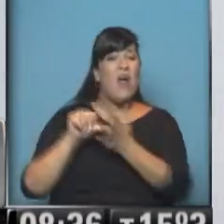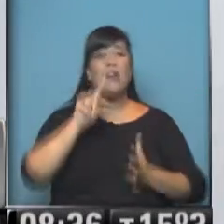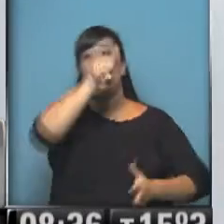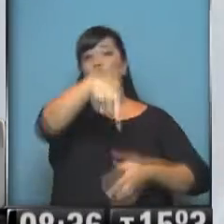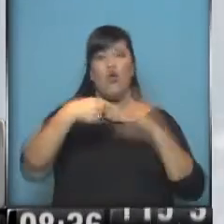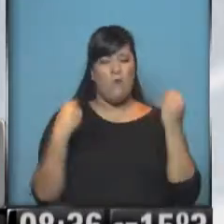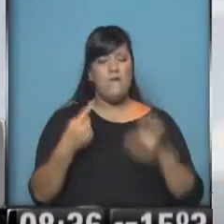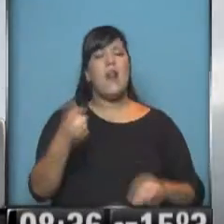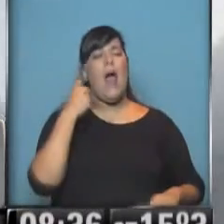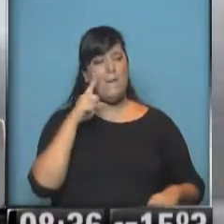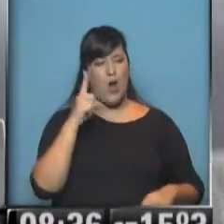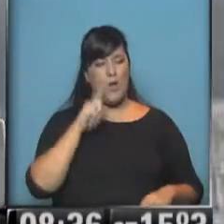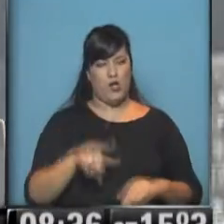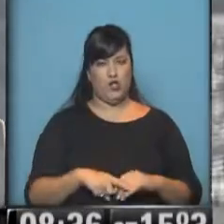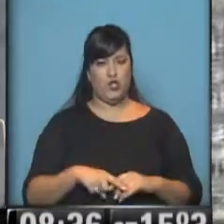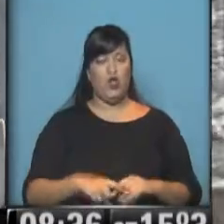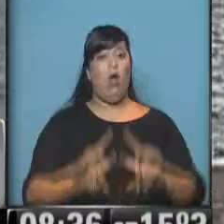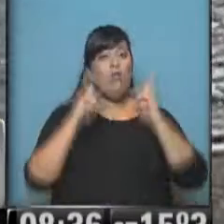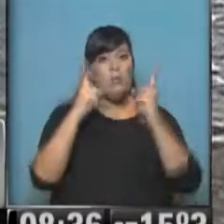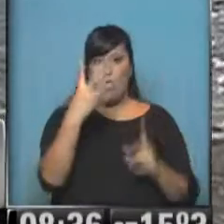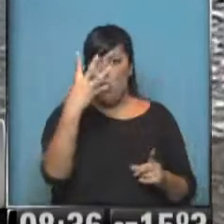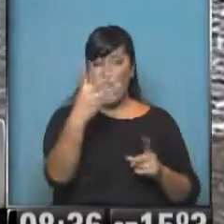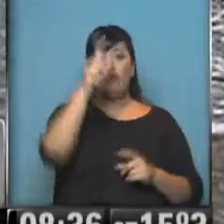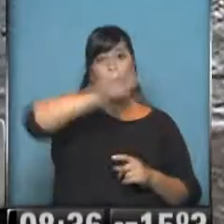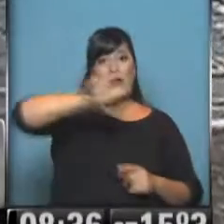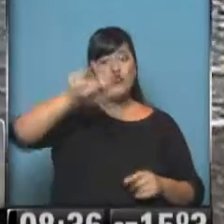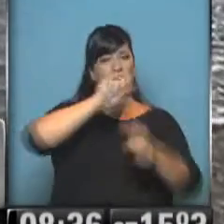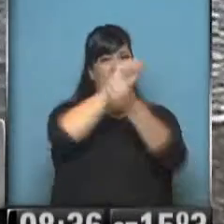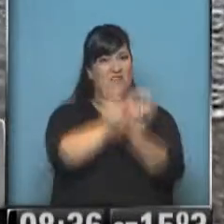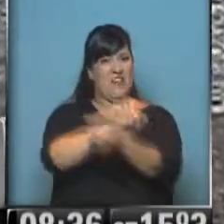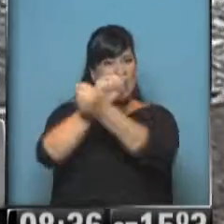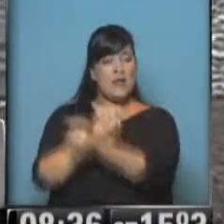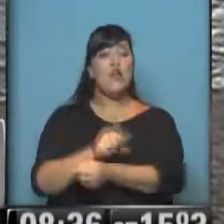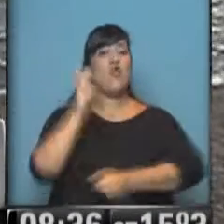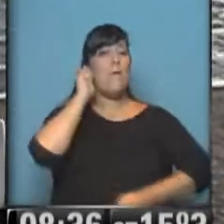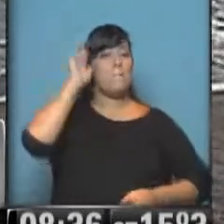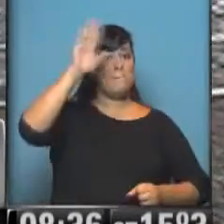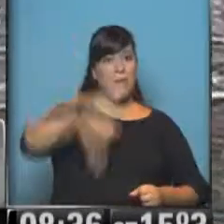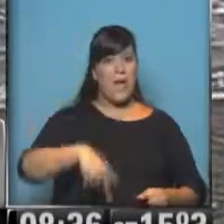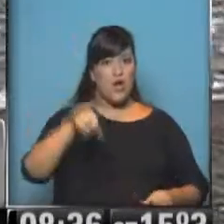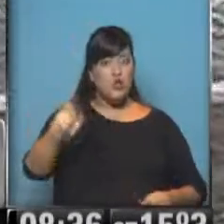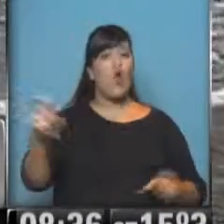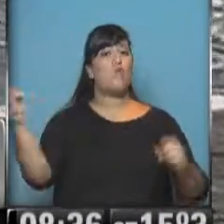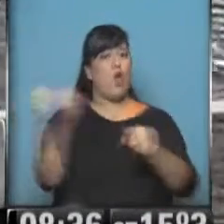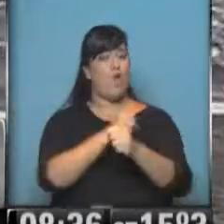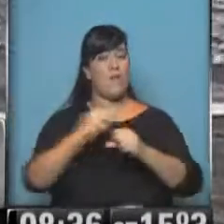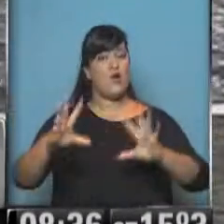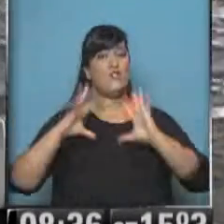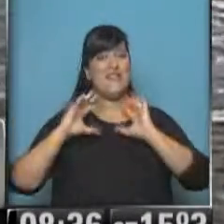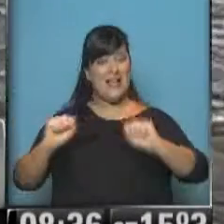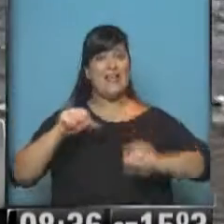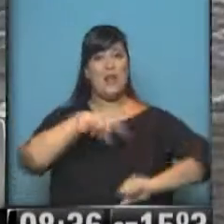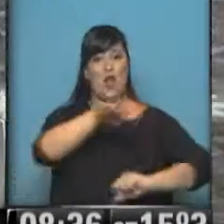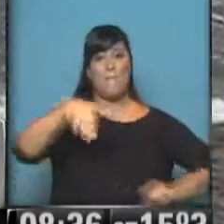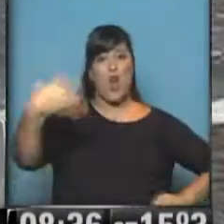intencionalmente de hecho hay cuatro detenidos son cuatro menores de edad así lo confirmó el secretario de seguridad de la provincia